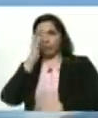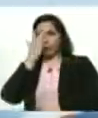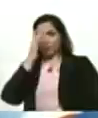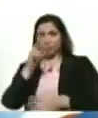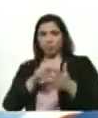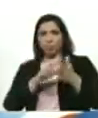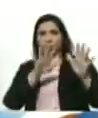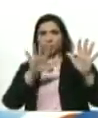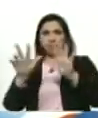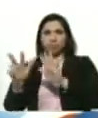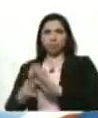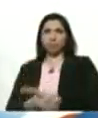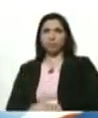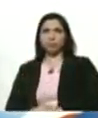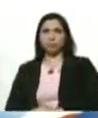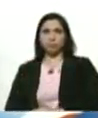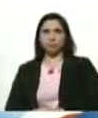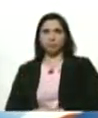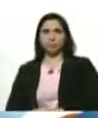2018